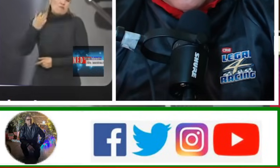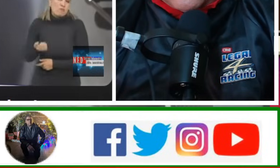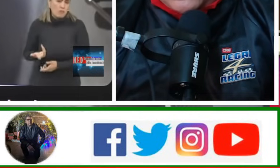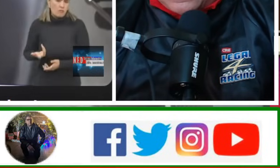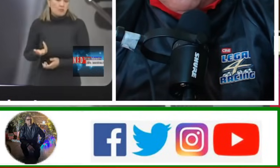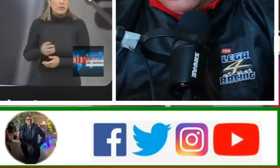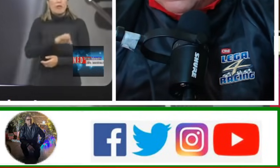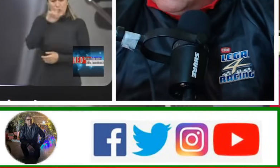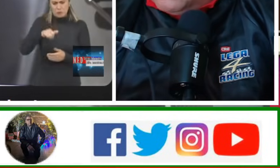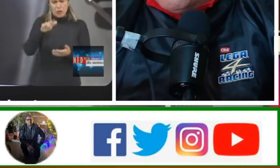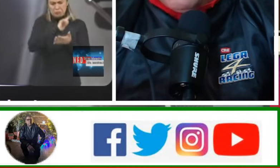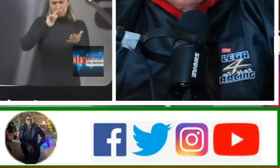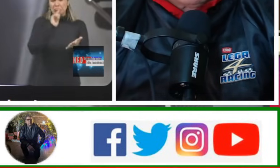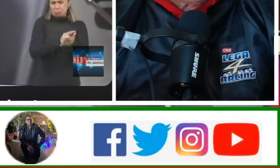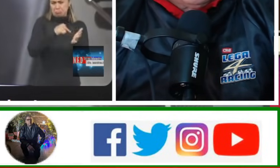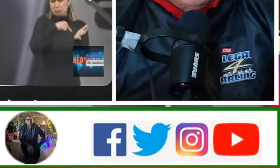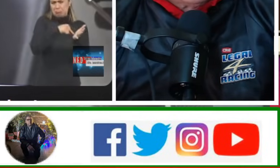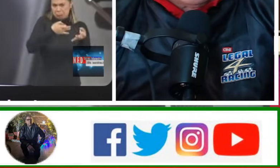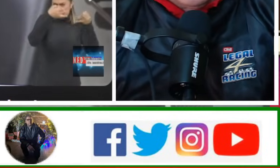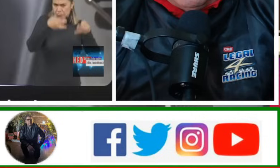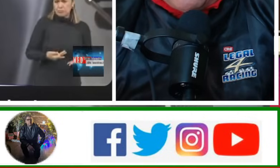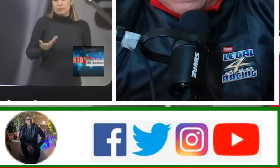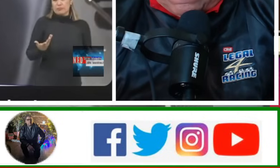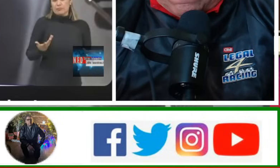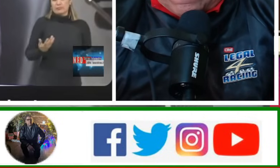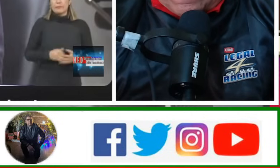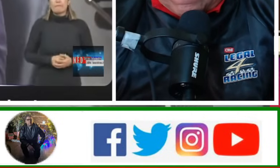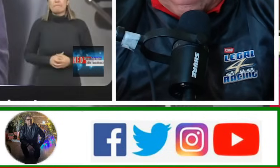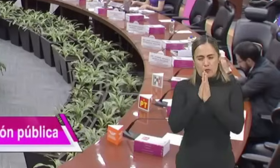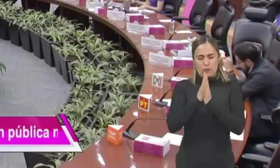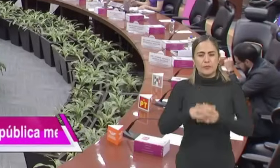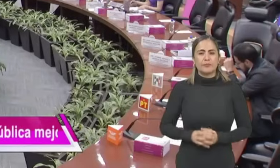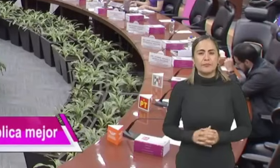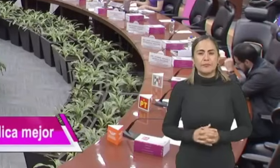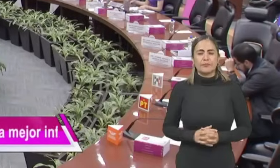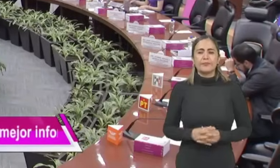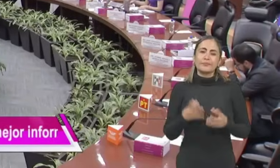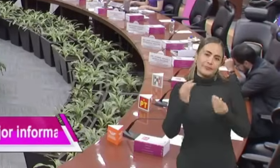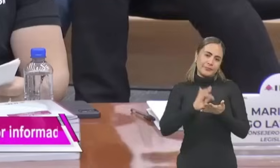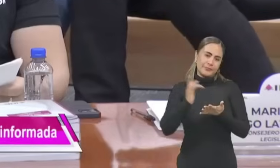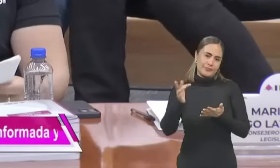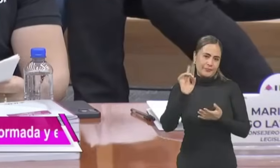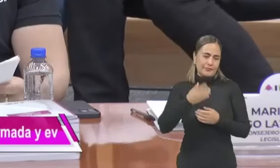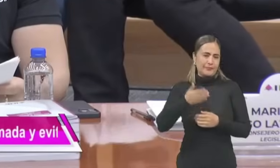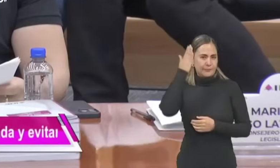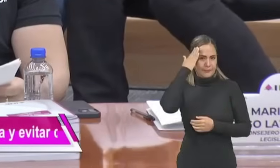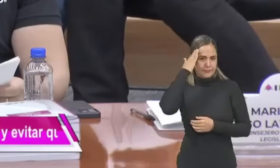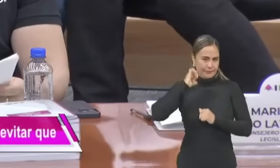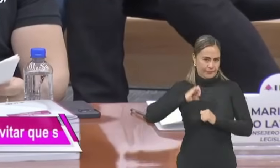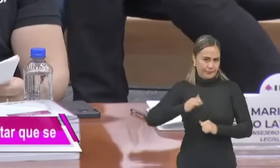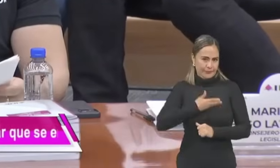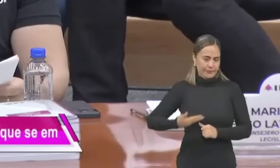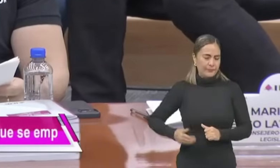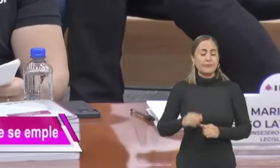opositora Xóchitl Gálvez. Amigos, vamos a ir a este gran debate. Muchas gracias, Presidenta. Con la